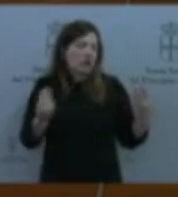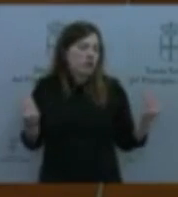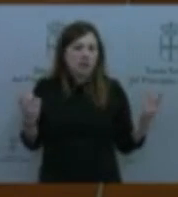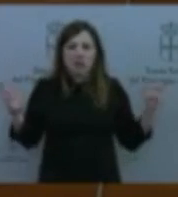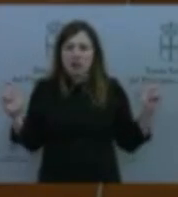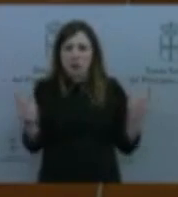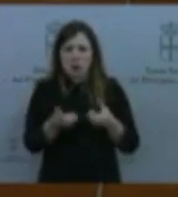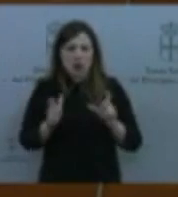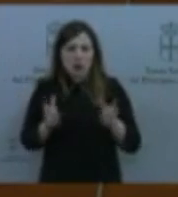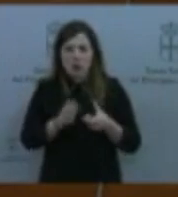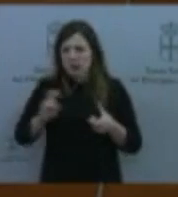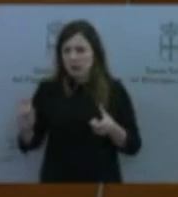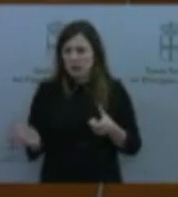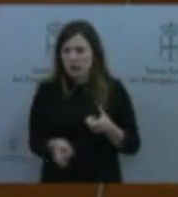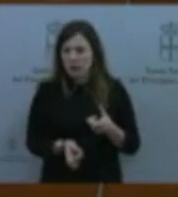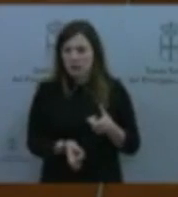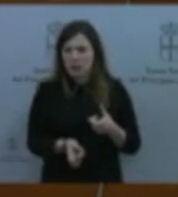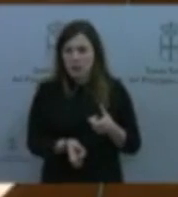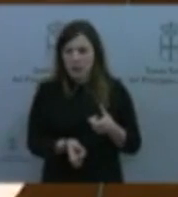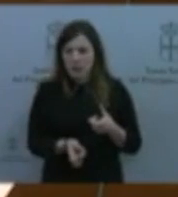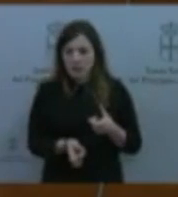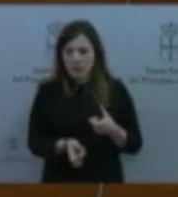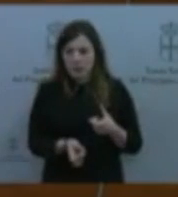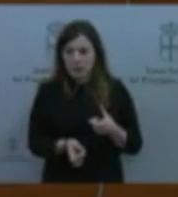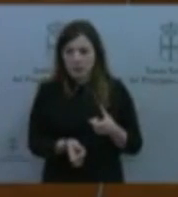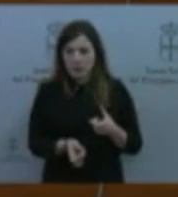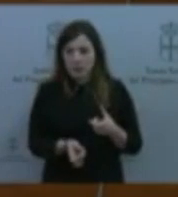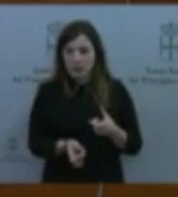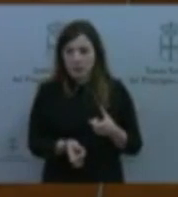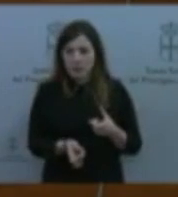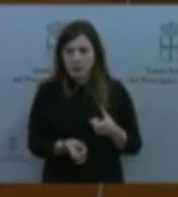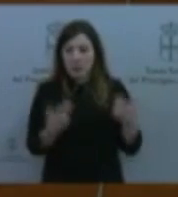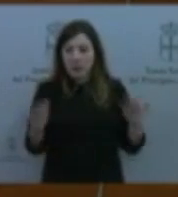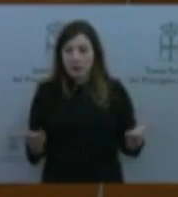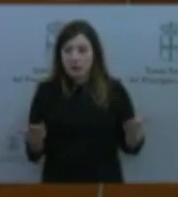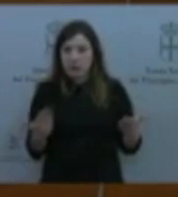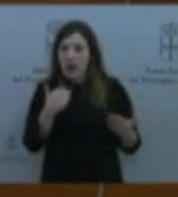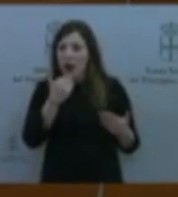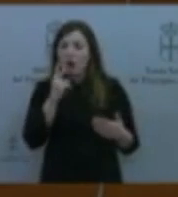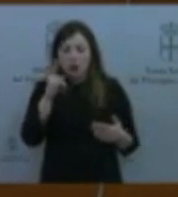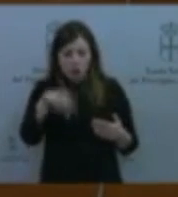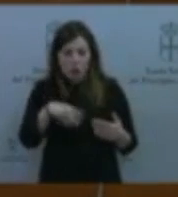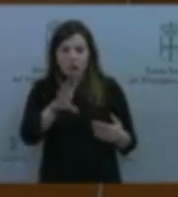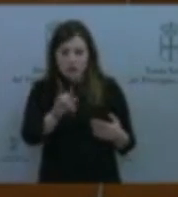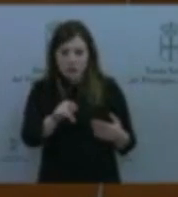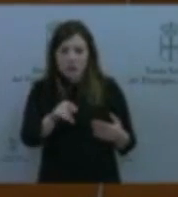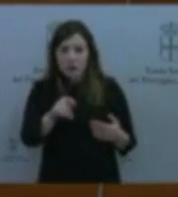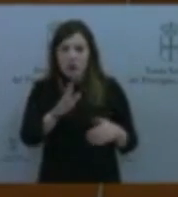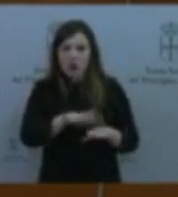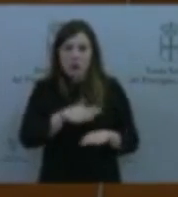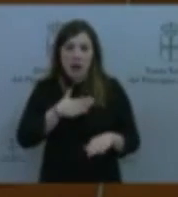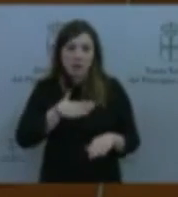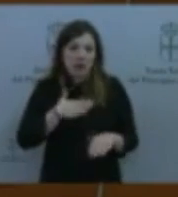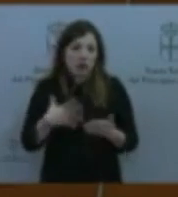mesa. Por lo menos algo ha reconocido que no toda la culpa la tengo yo, por lo menos. A